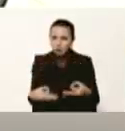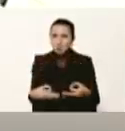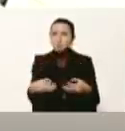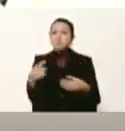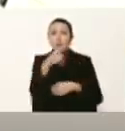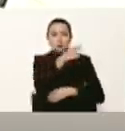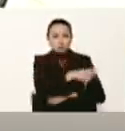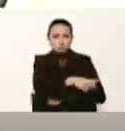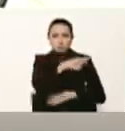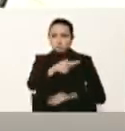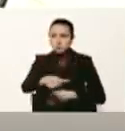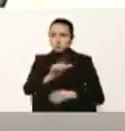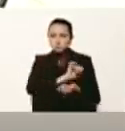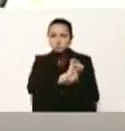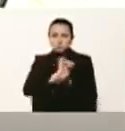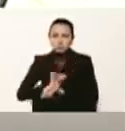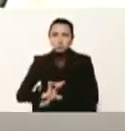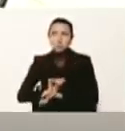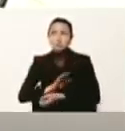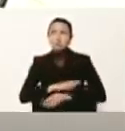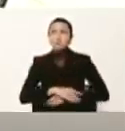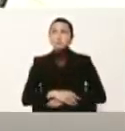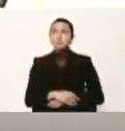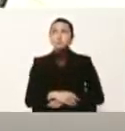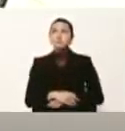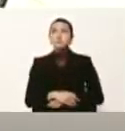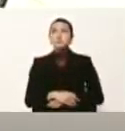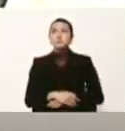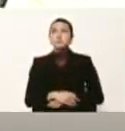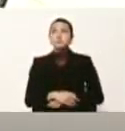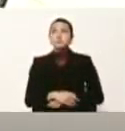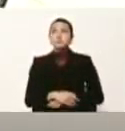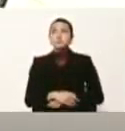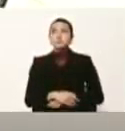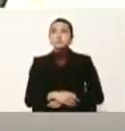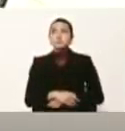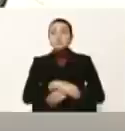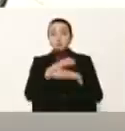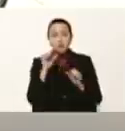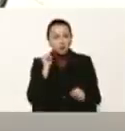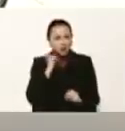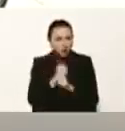estos delincuentes. Dentro de esta operación